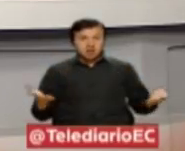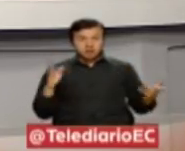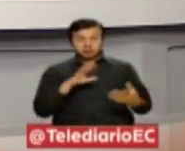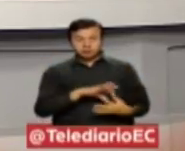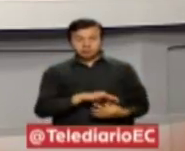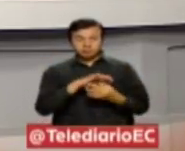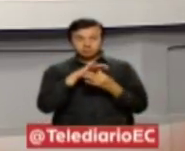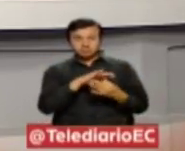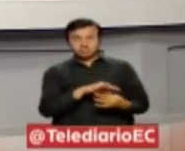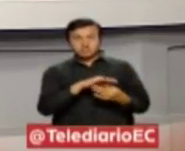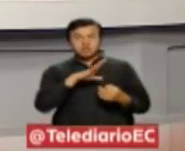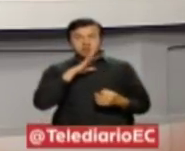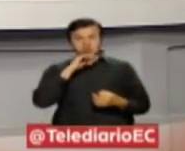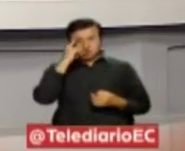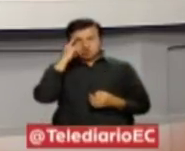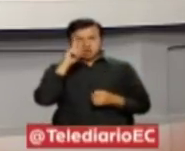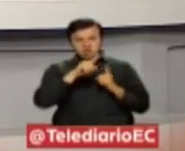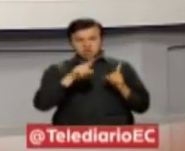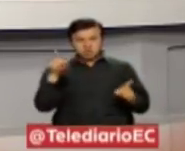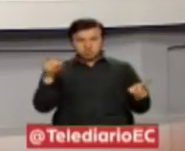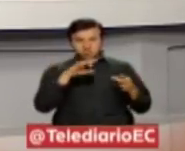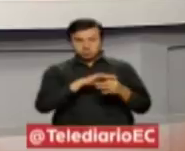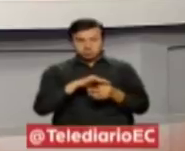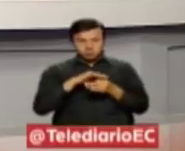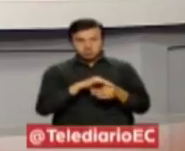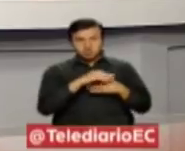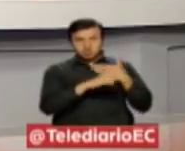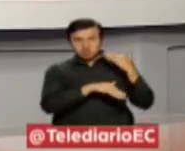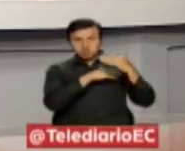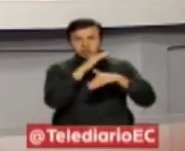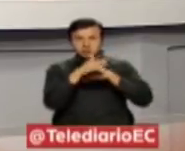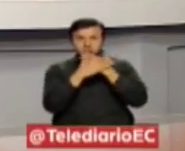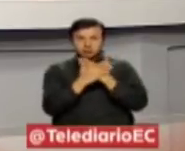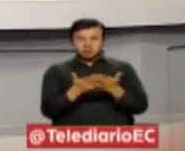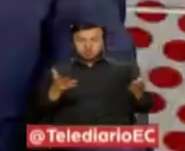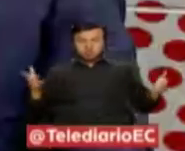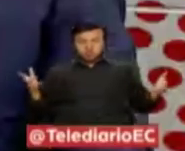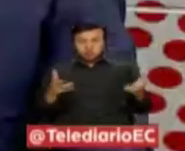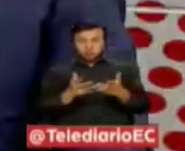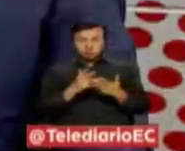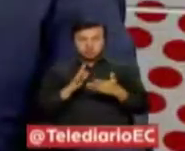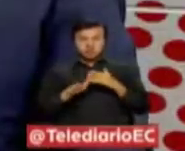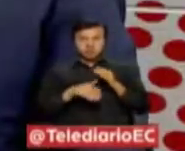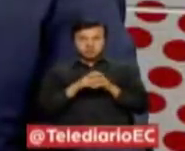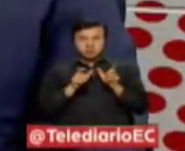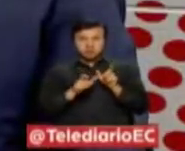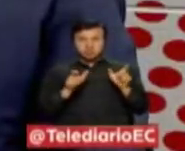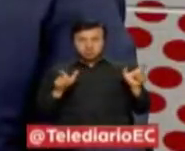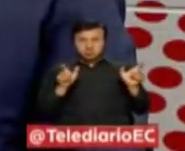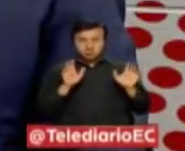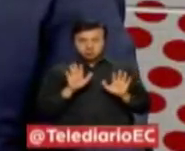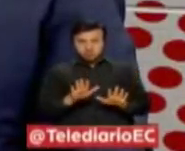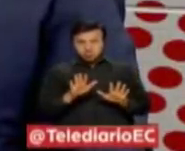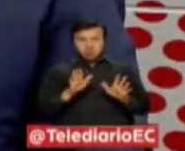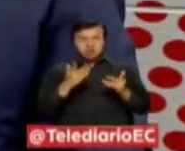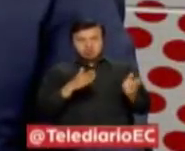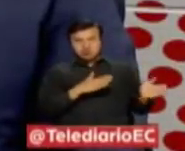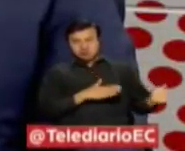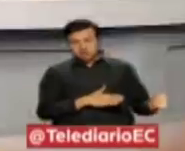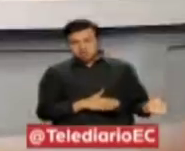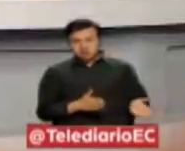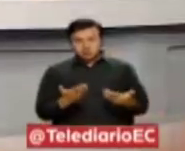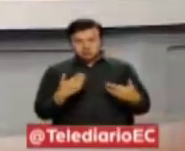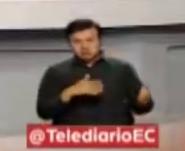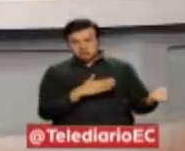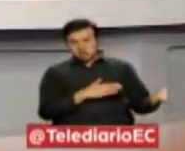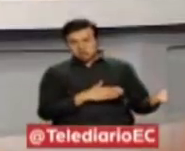cercanas a lo que fue el anterior régimen. Con el paso del tiempo, estas vocerías, estos actores han venido alejándose o